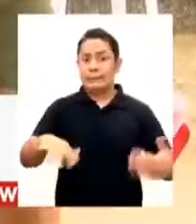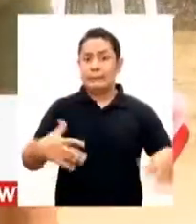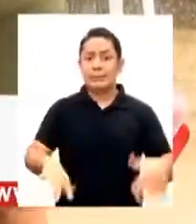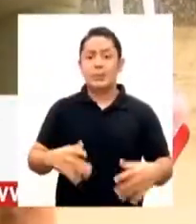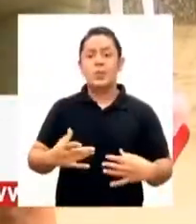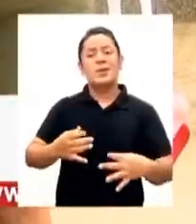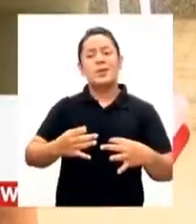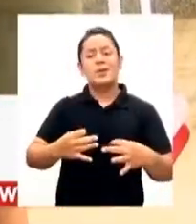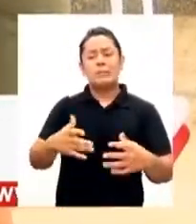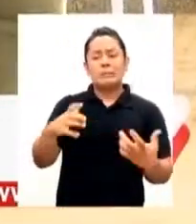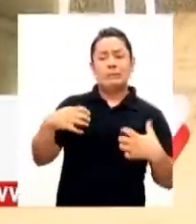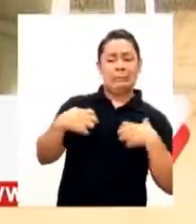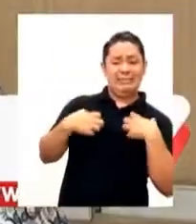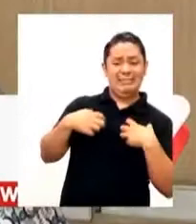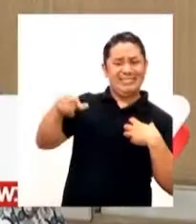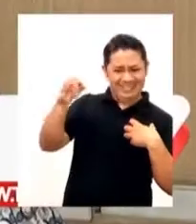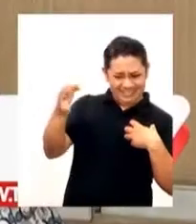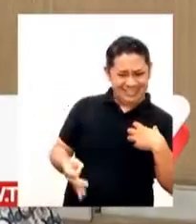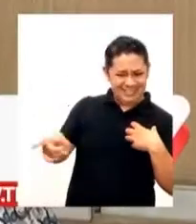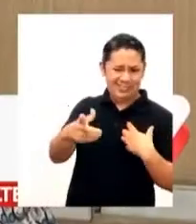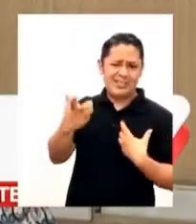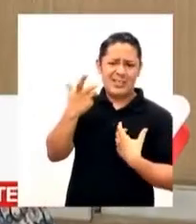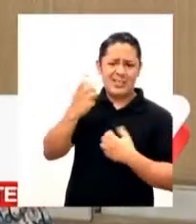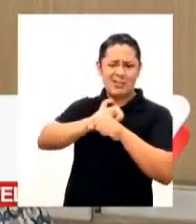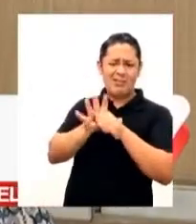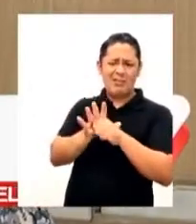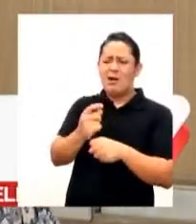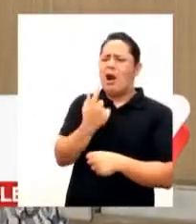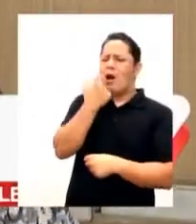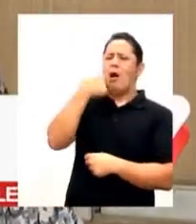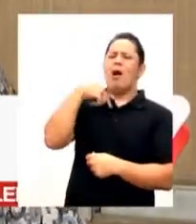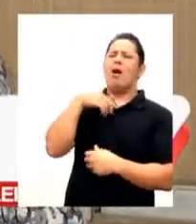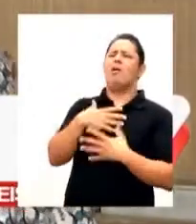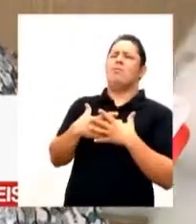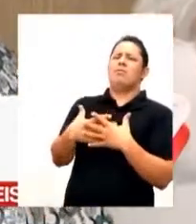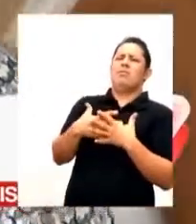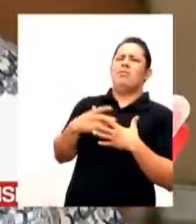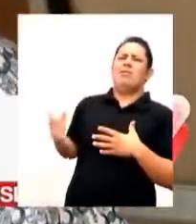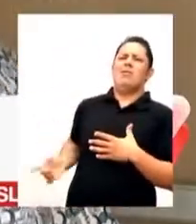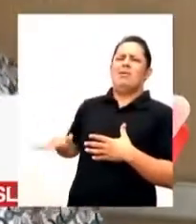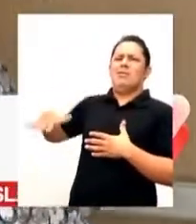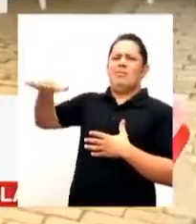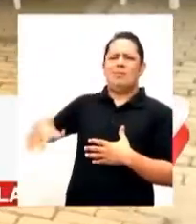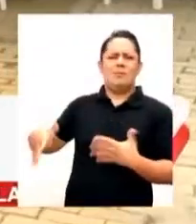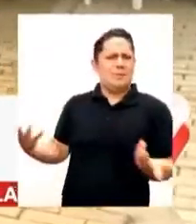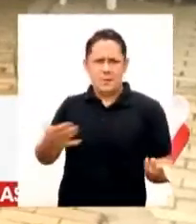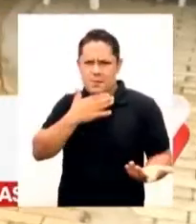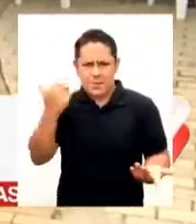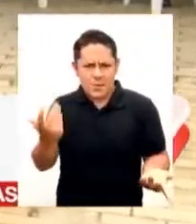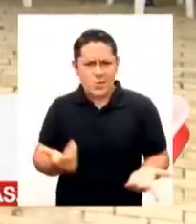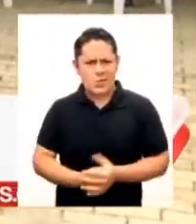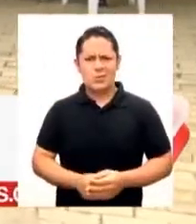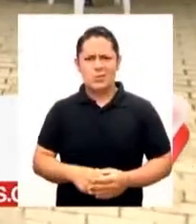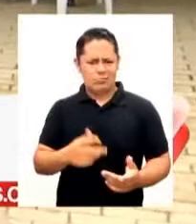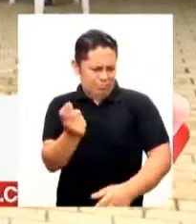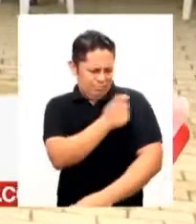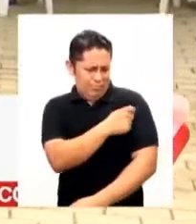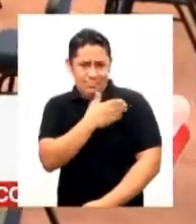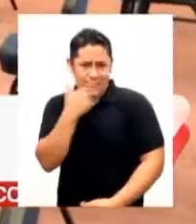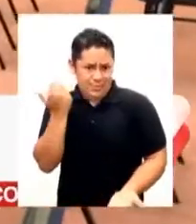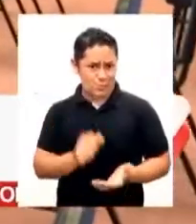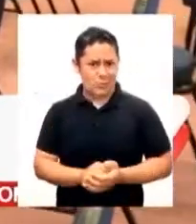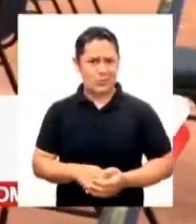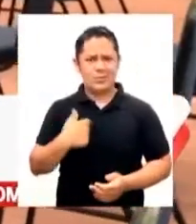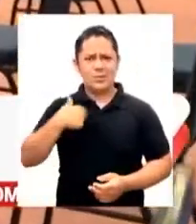tenerle más miedo está aventurado al virus hay que tenerle más miedo esto fue un segundo y ya sale uno el protegido en una parte